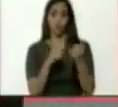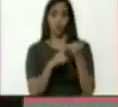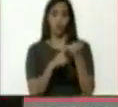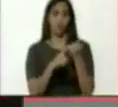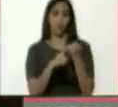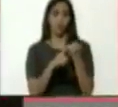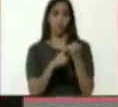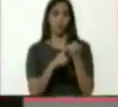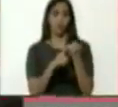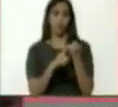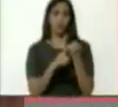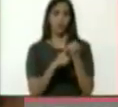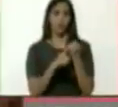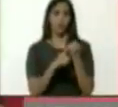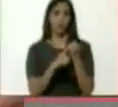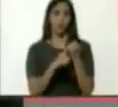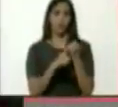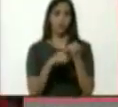momento...